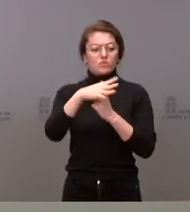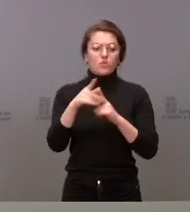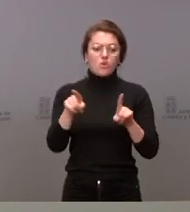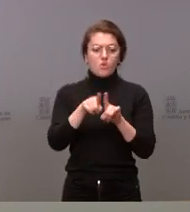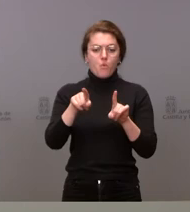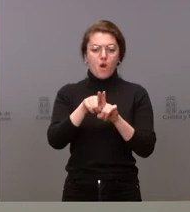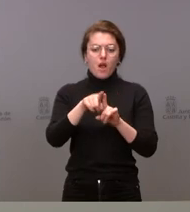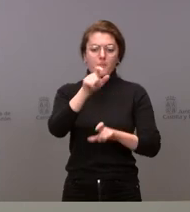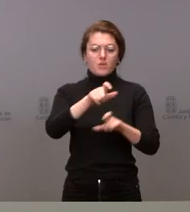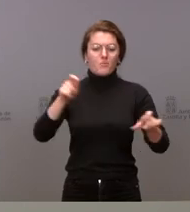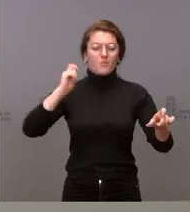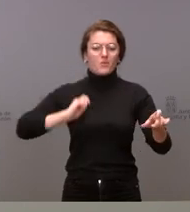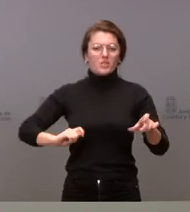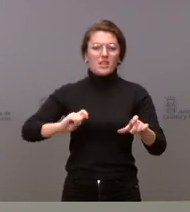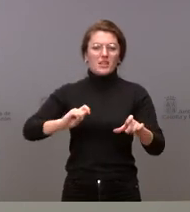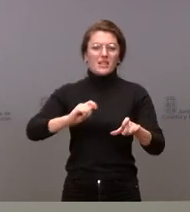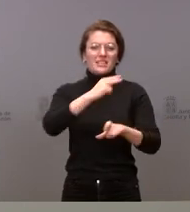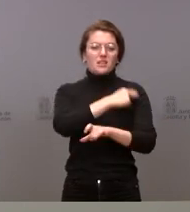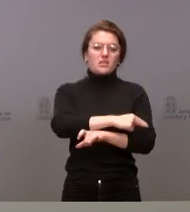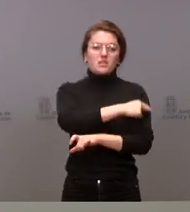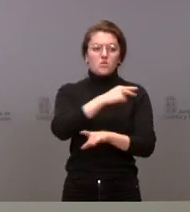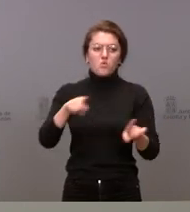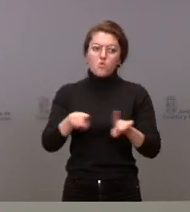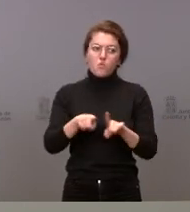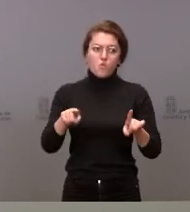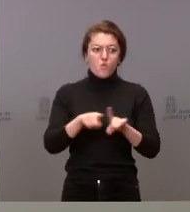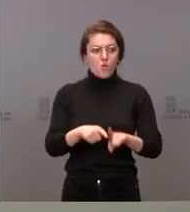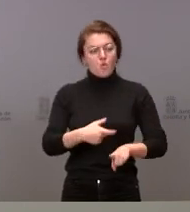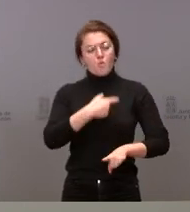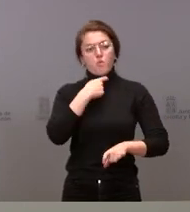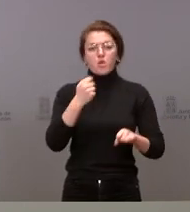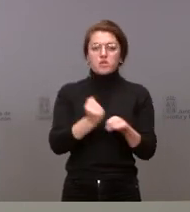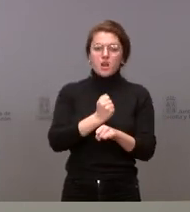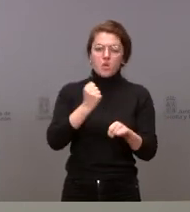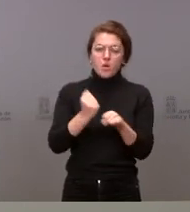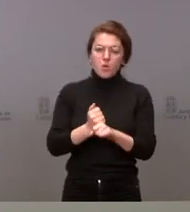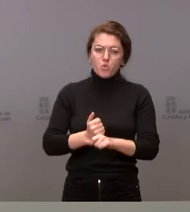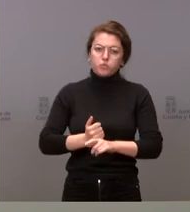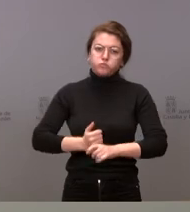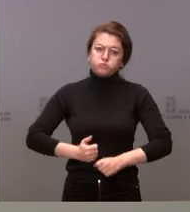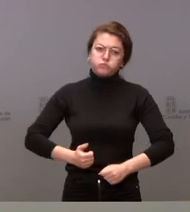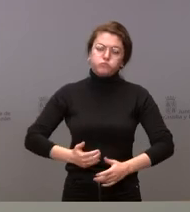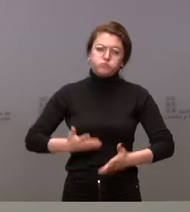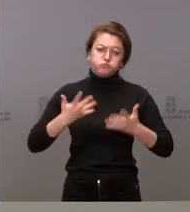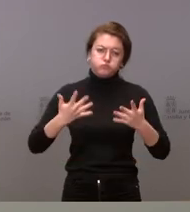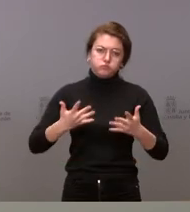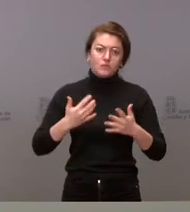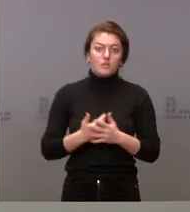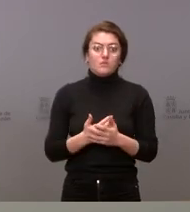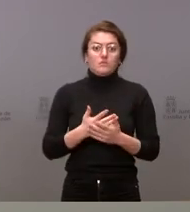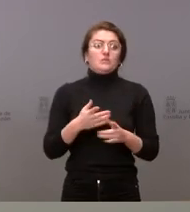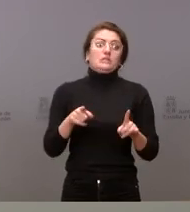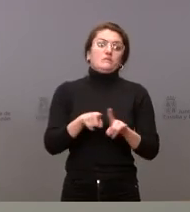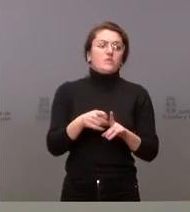pues tienen un hastío muy importante y unas cargas de trabajo muy importantes y valoro por supuesto no valora la